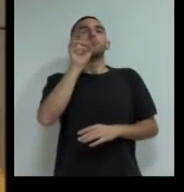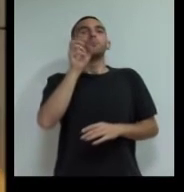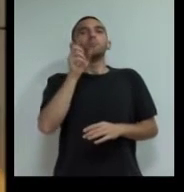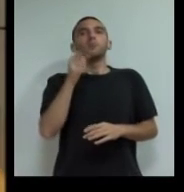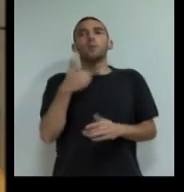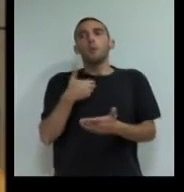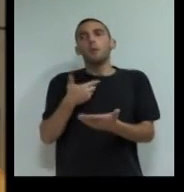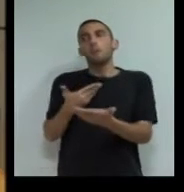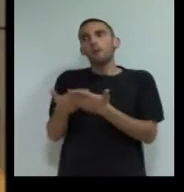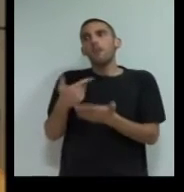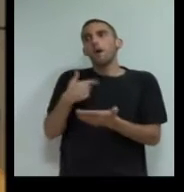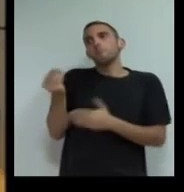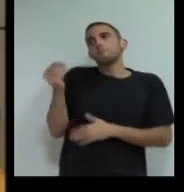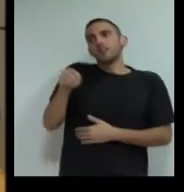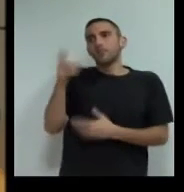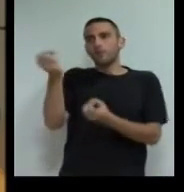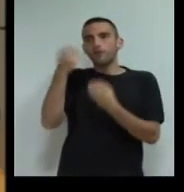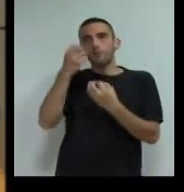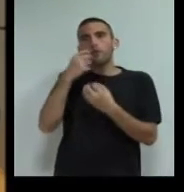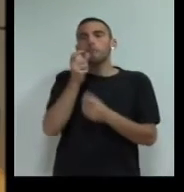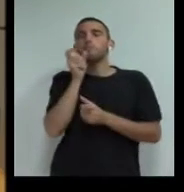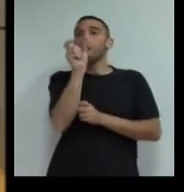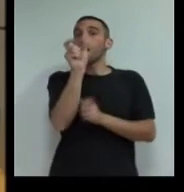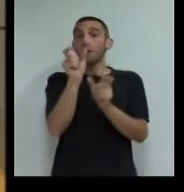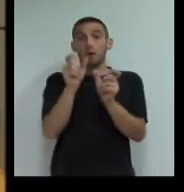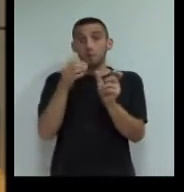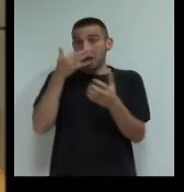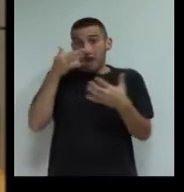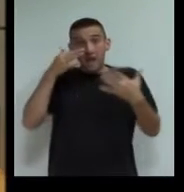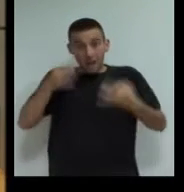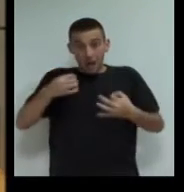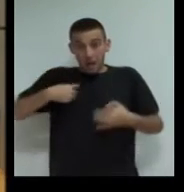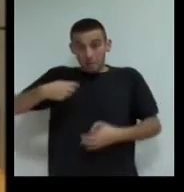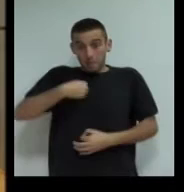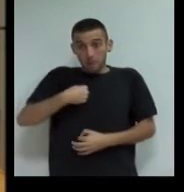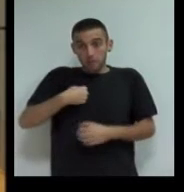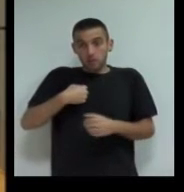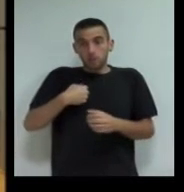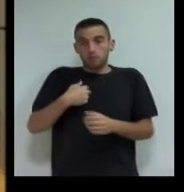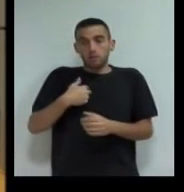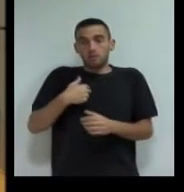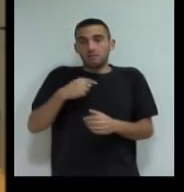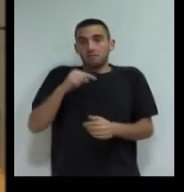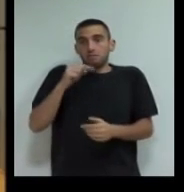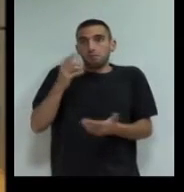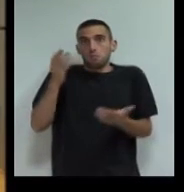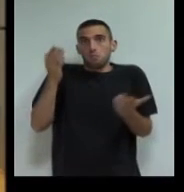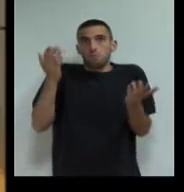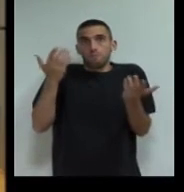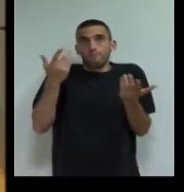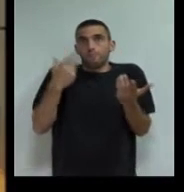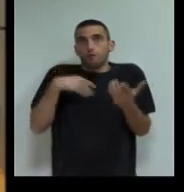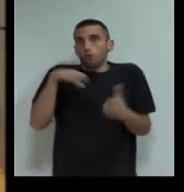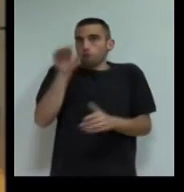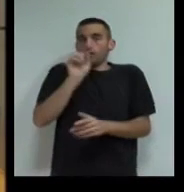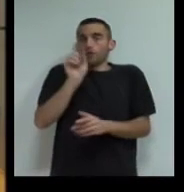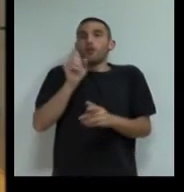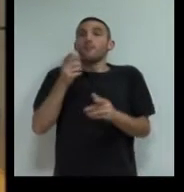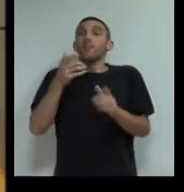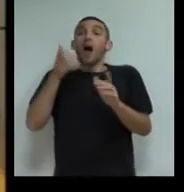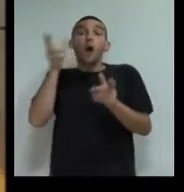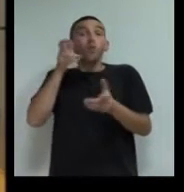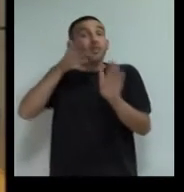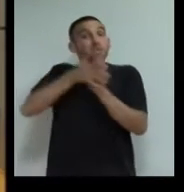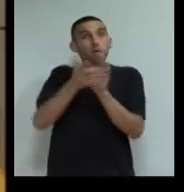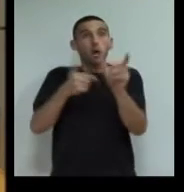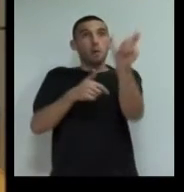pidan ese plus de información. Pero para mí no tiene ningún sentido desde el punto de vista de la estricta ortodoxia de la